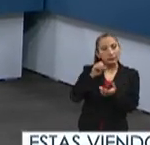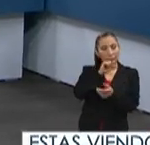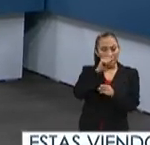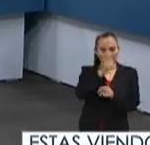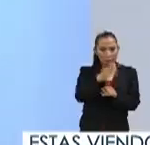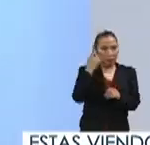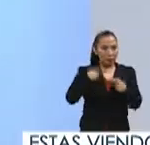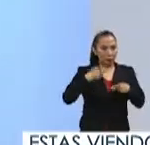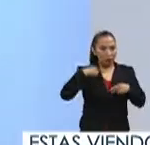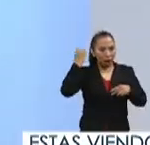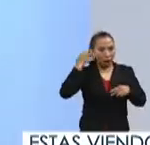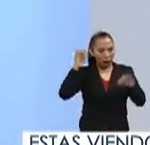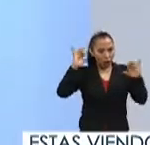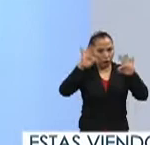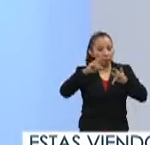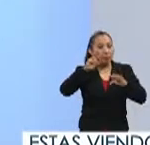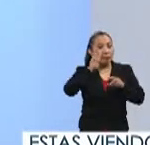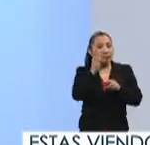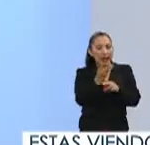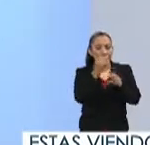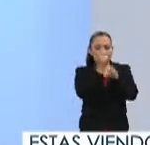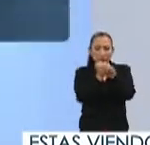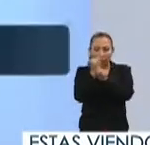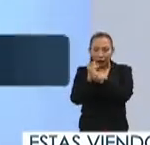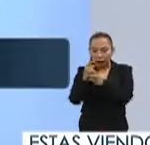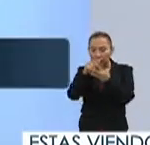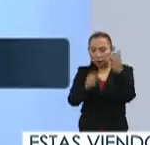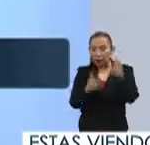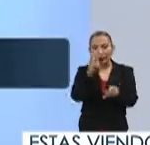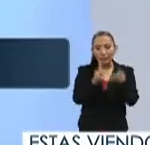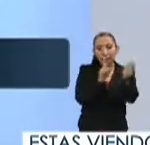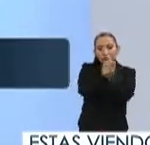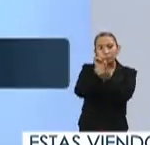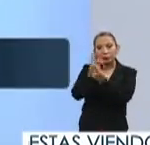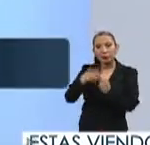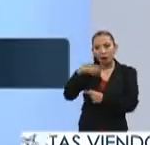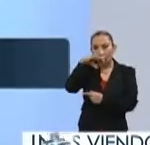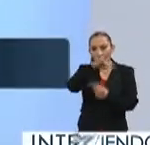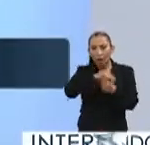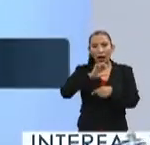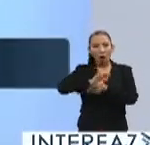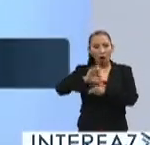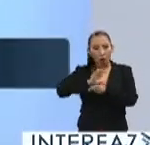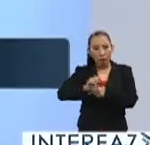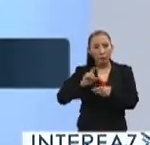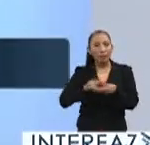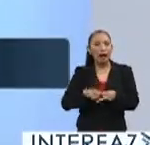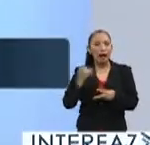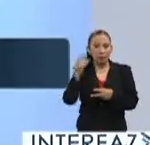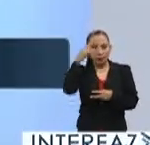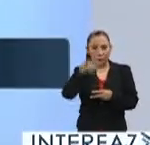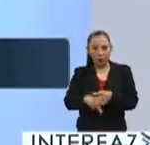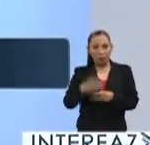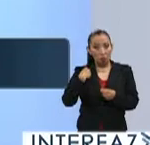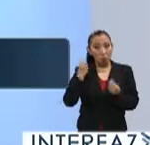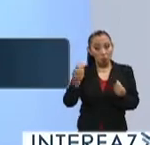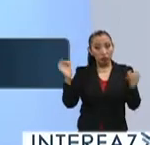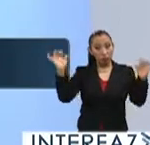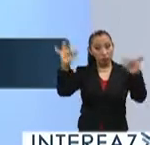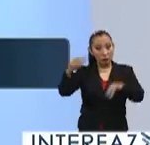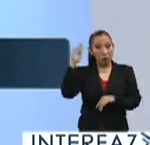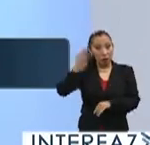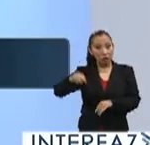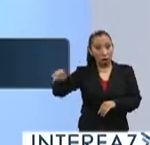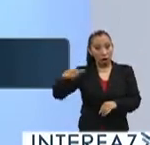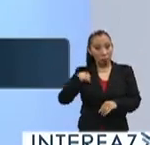del Congreso y vamos a ver 3 notas. Platicamos con personas de Cuba, de Colombia y de México. Mucha presencia de